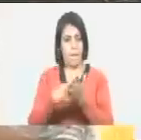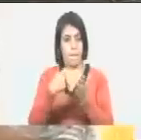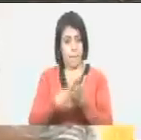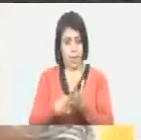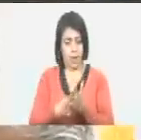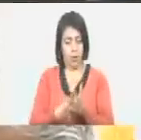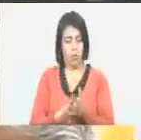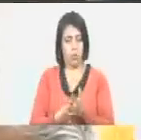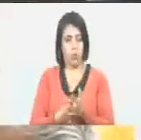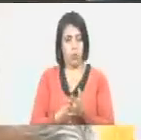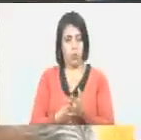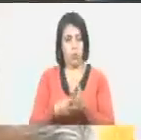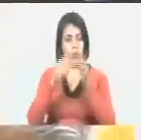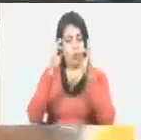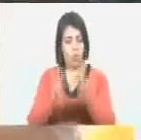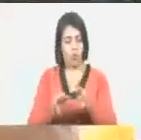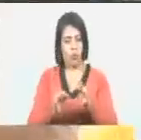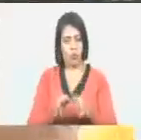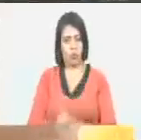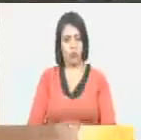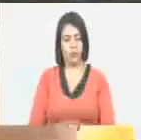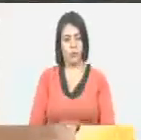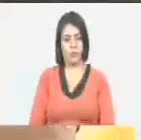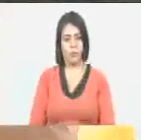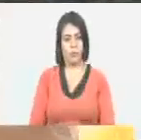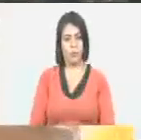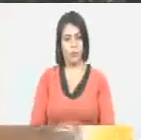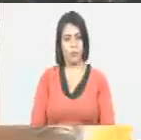salario digno,